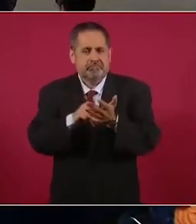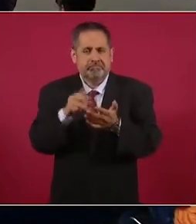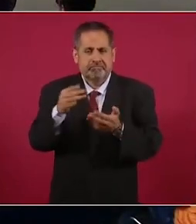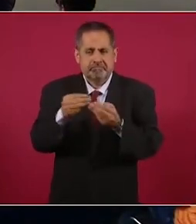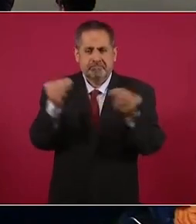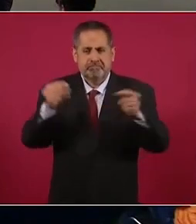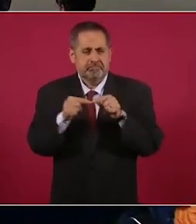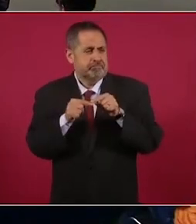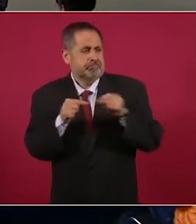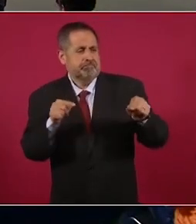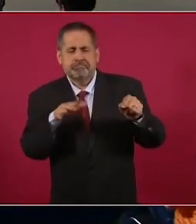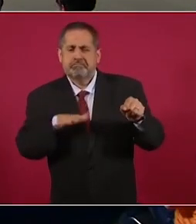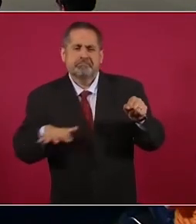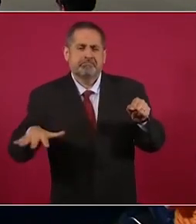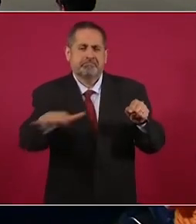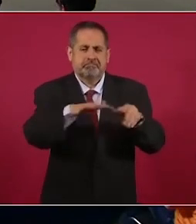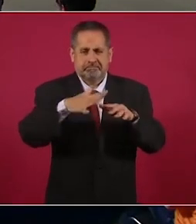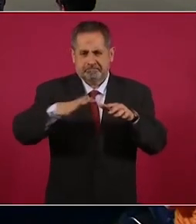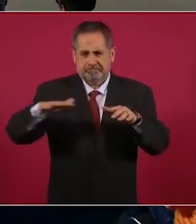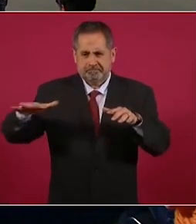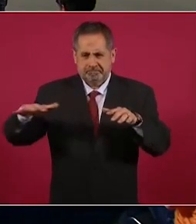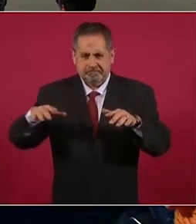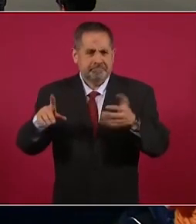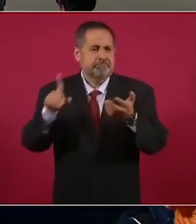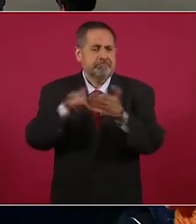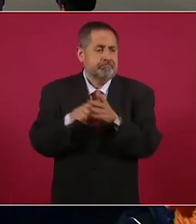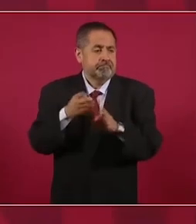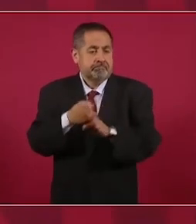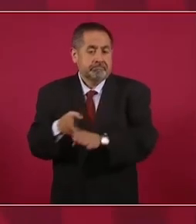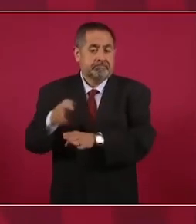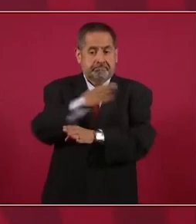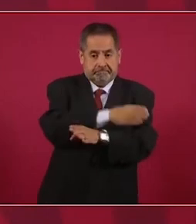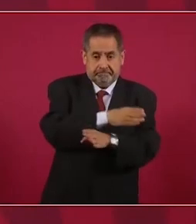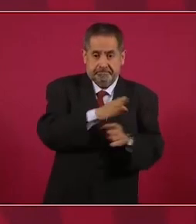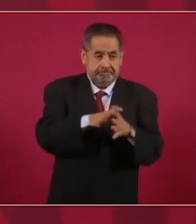1,000, 2,000 metros de playa y hacia atrás